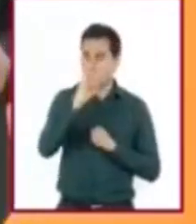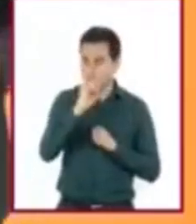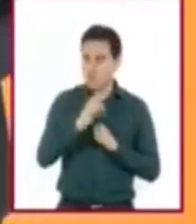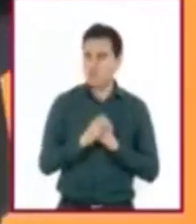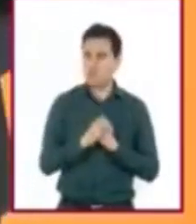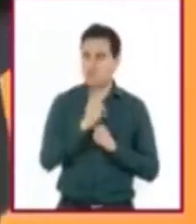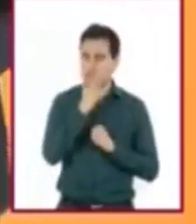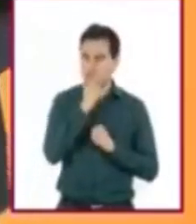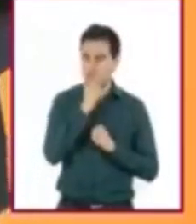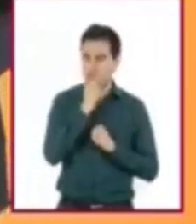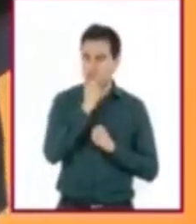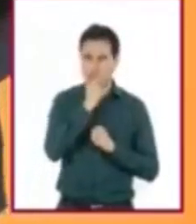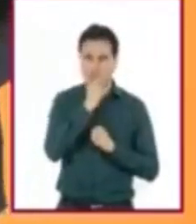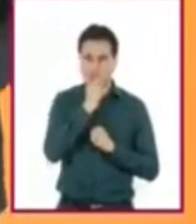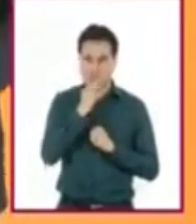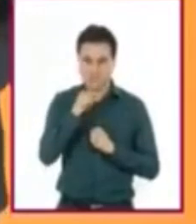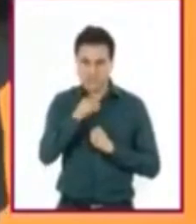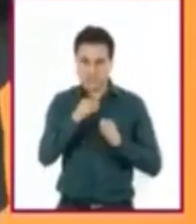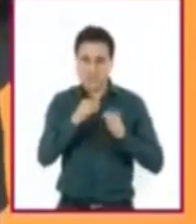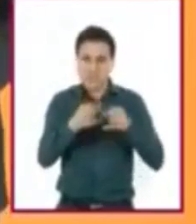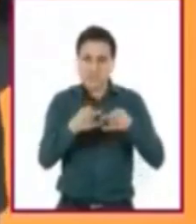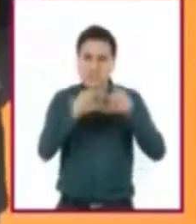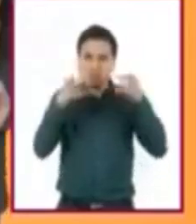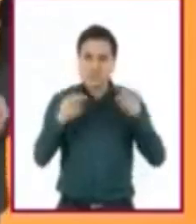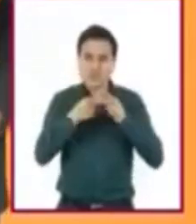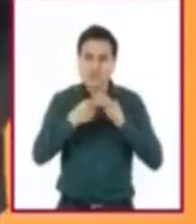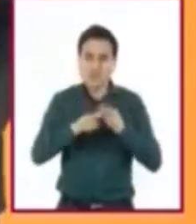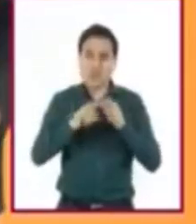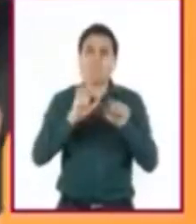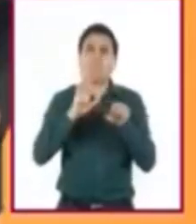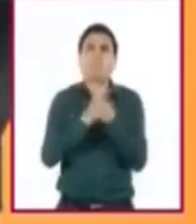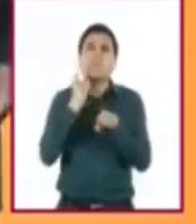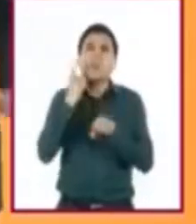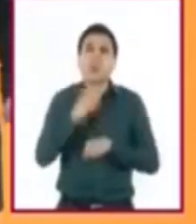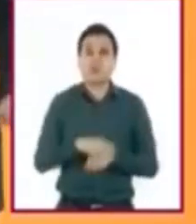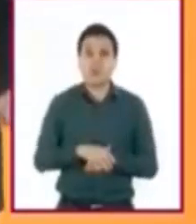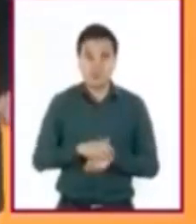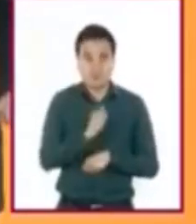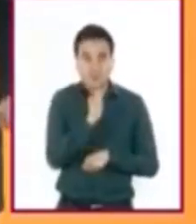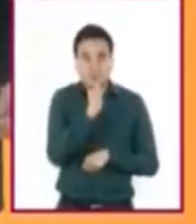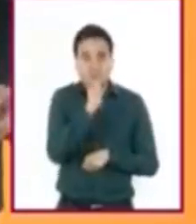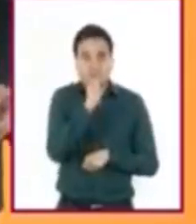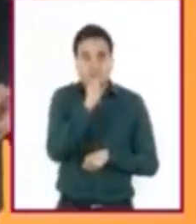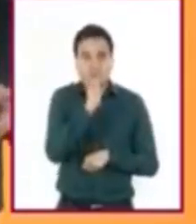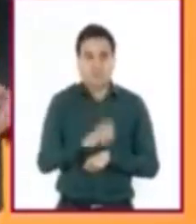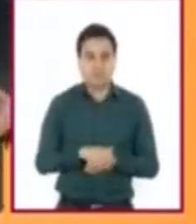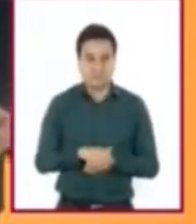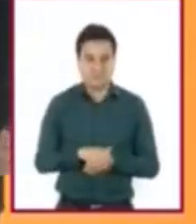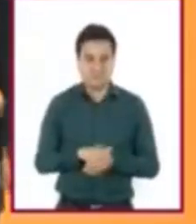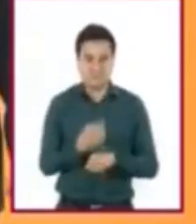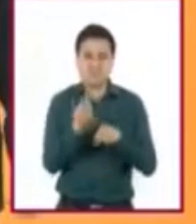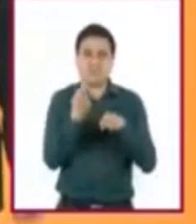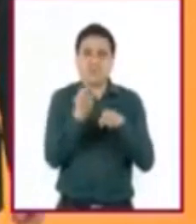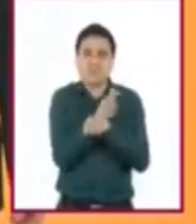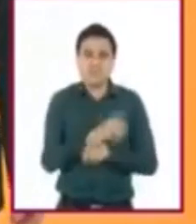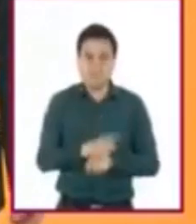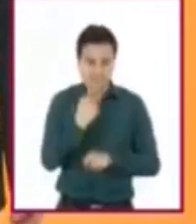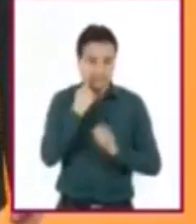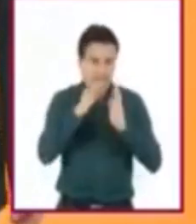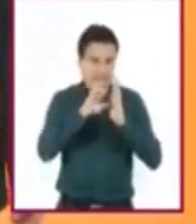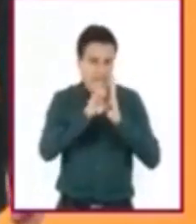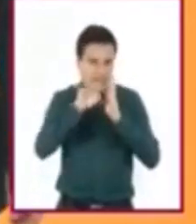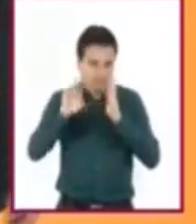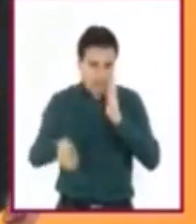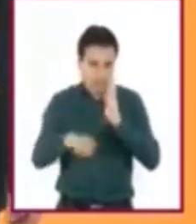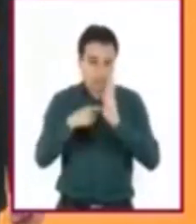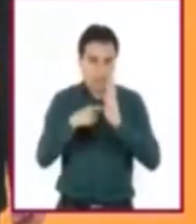evento son inciertas y el resultado de lo ocurrido queda pendiente. ¿Qué ocurre ahí? Veamos un ejemplo de esta situación.